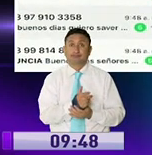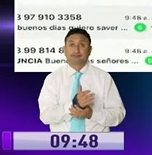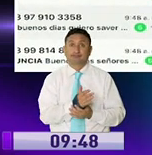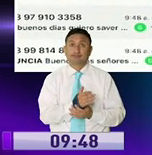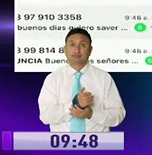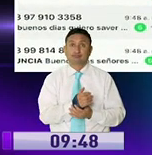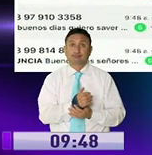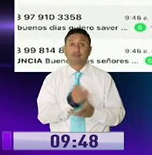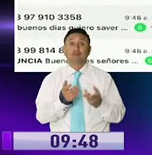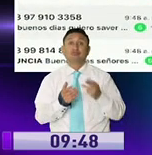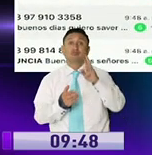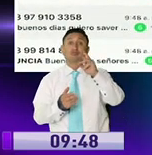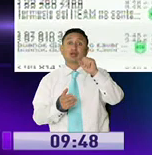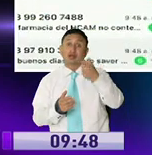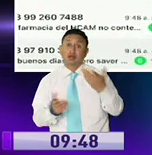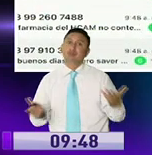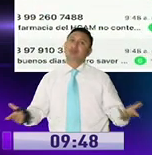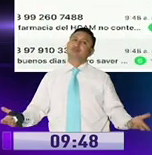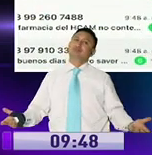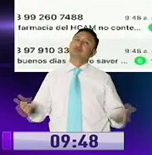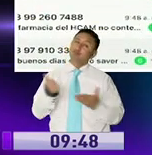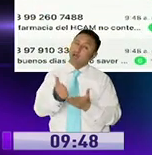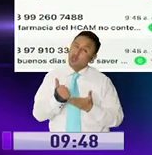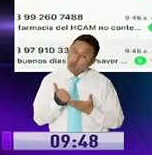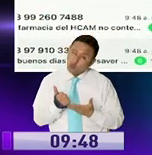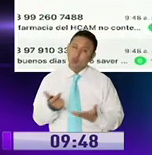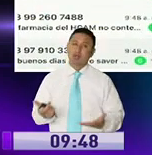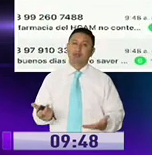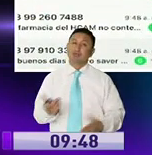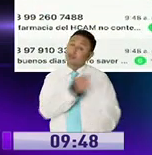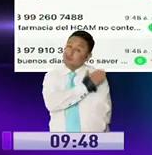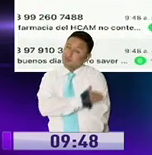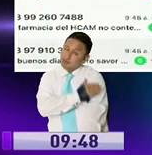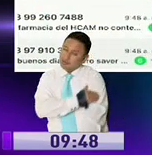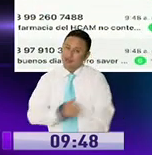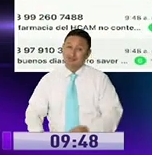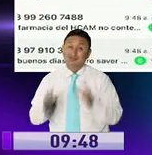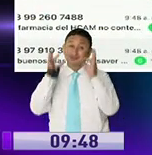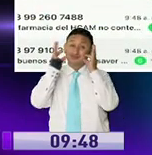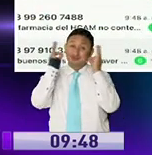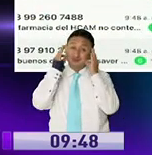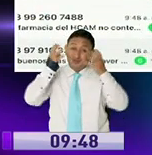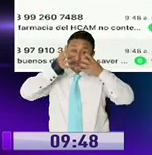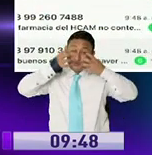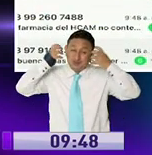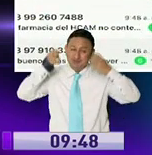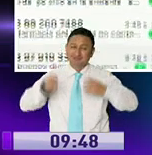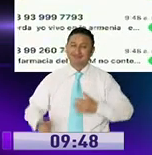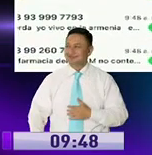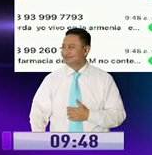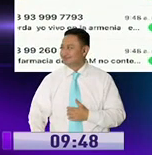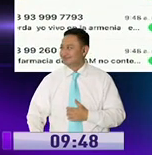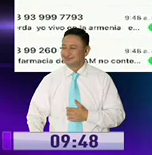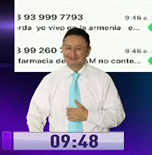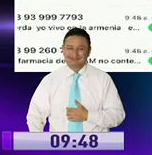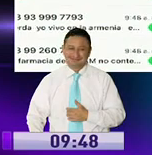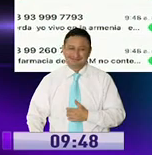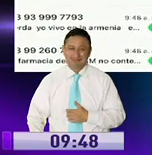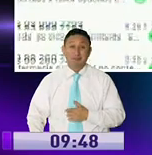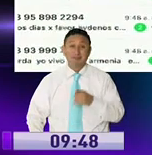Renan, viejo, no seas malito, ya. Tigrecito. Tigre, eso, tigrecito. Más rápido. Así que ahí se hace